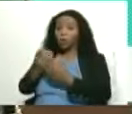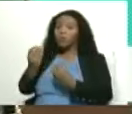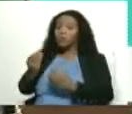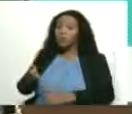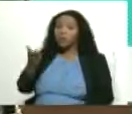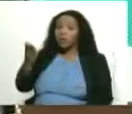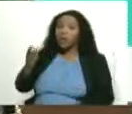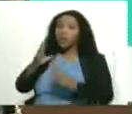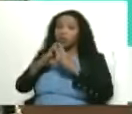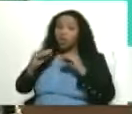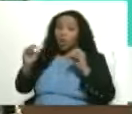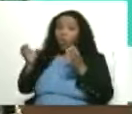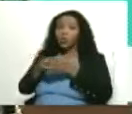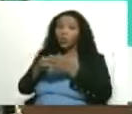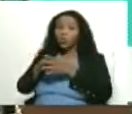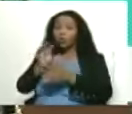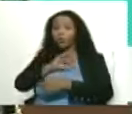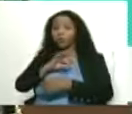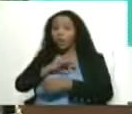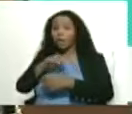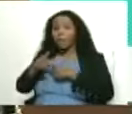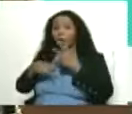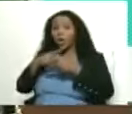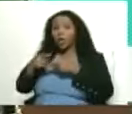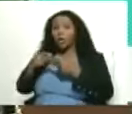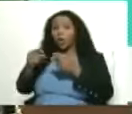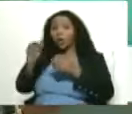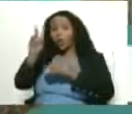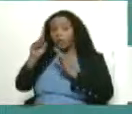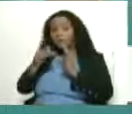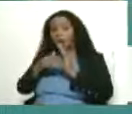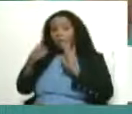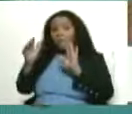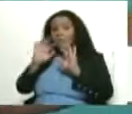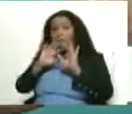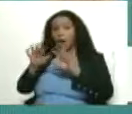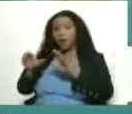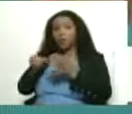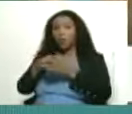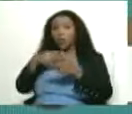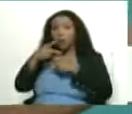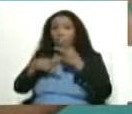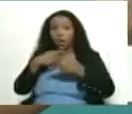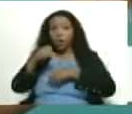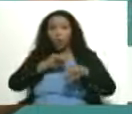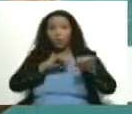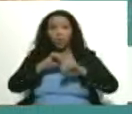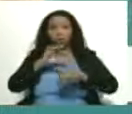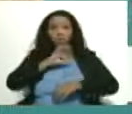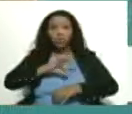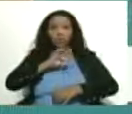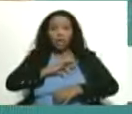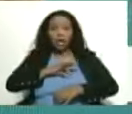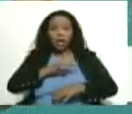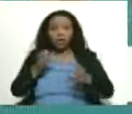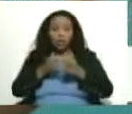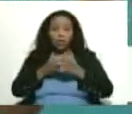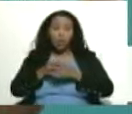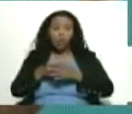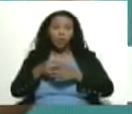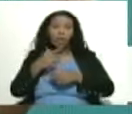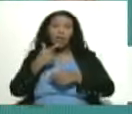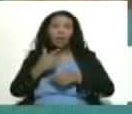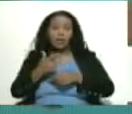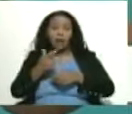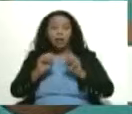que todas las organizaciones políticas, más de 2.000 adhesiones de partidos políticos, de movimientos sociales, de colectivos, bueno, afinen